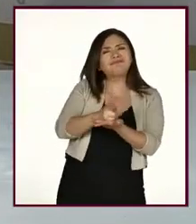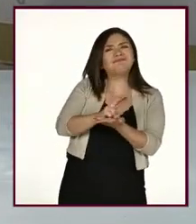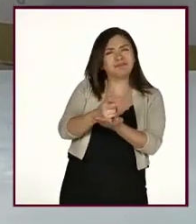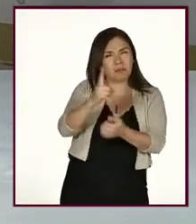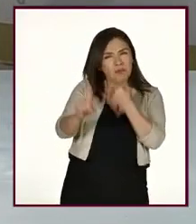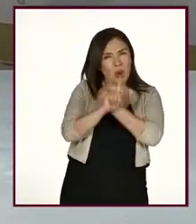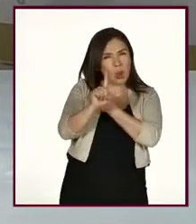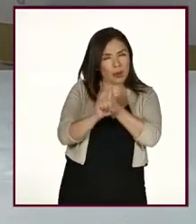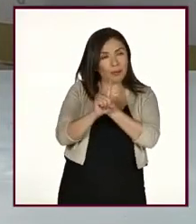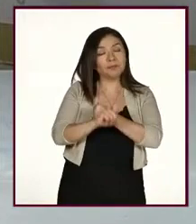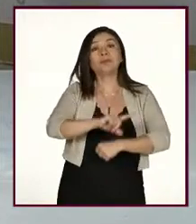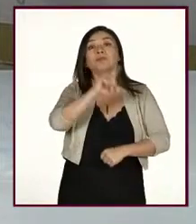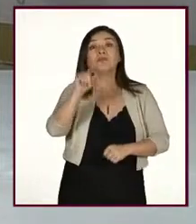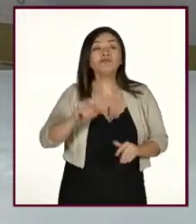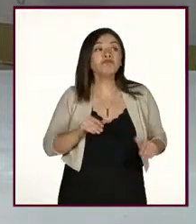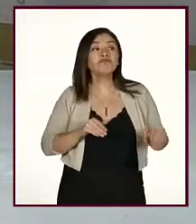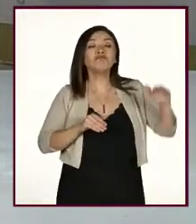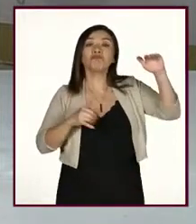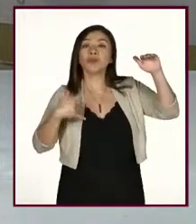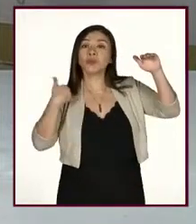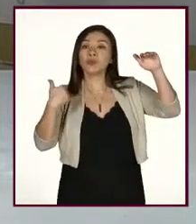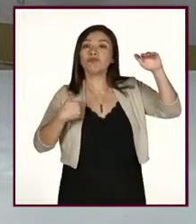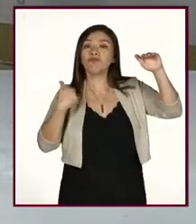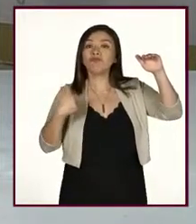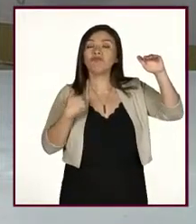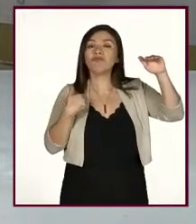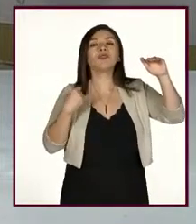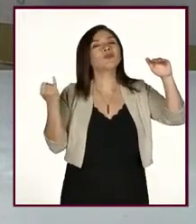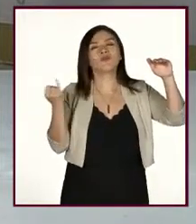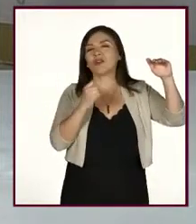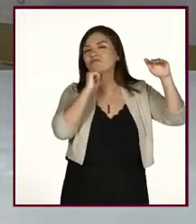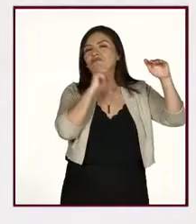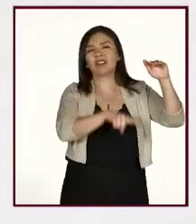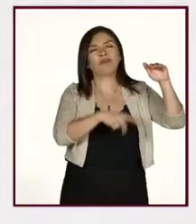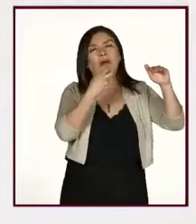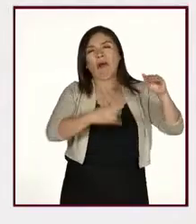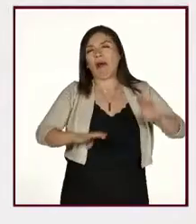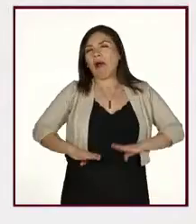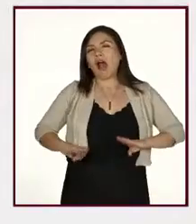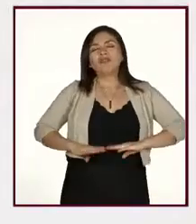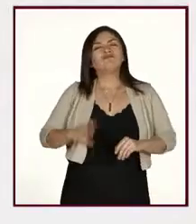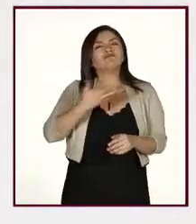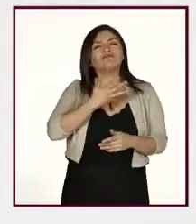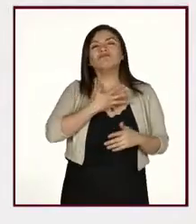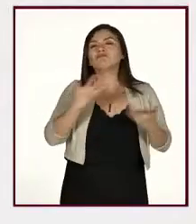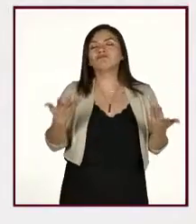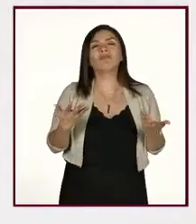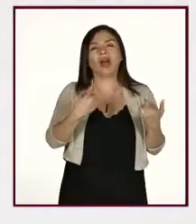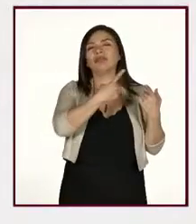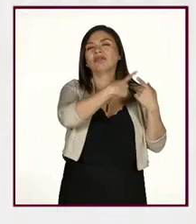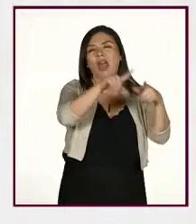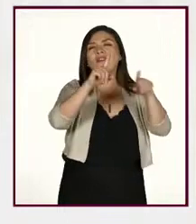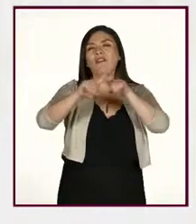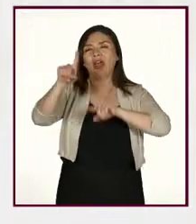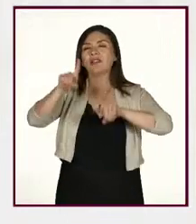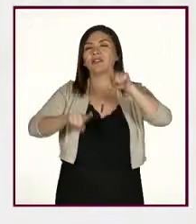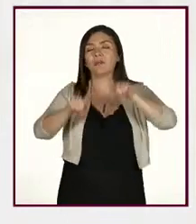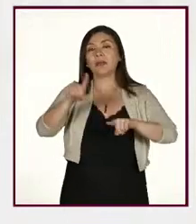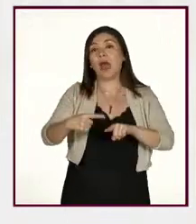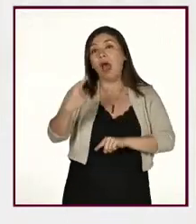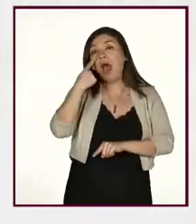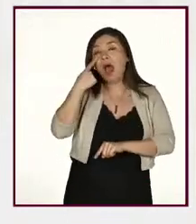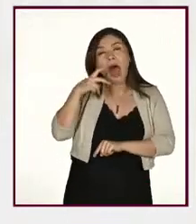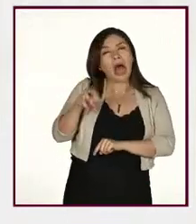En la edad, en el desarrollo de la adolescencia, igual las manifestaciones van a ser diferentes, va a